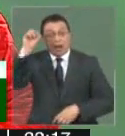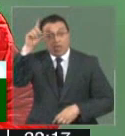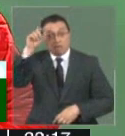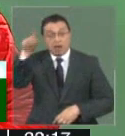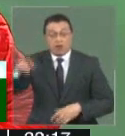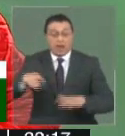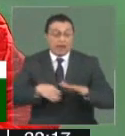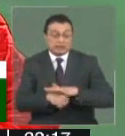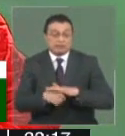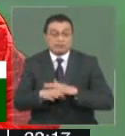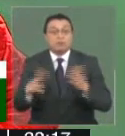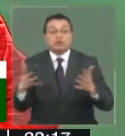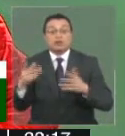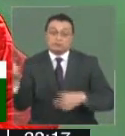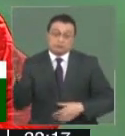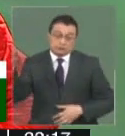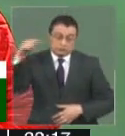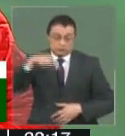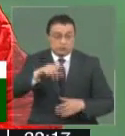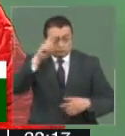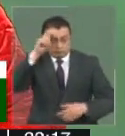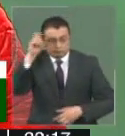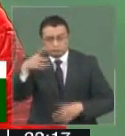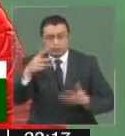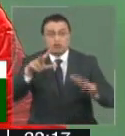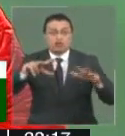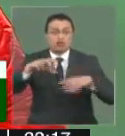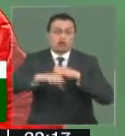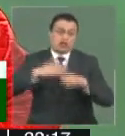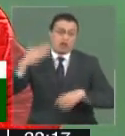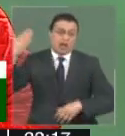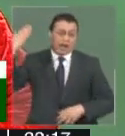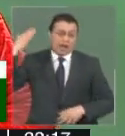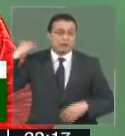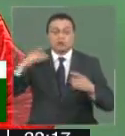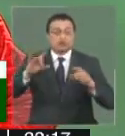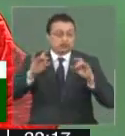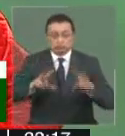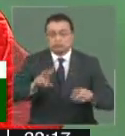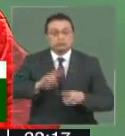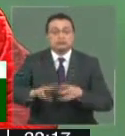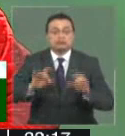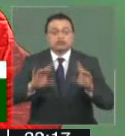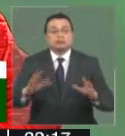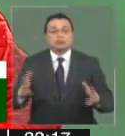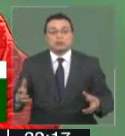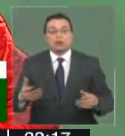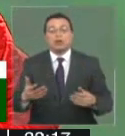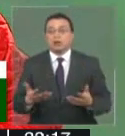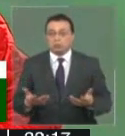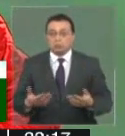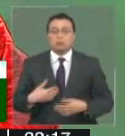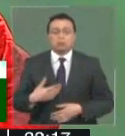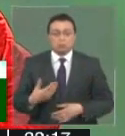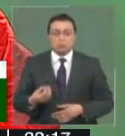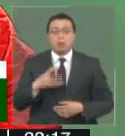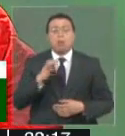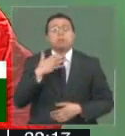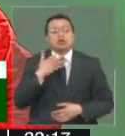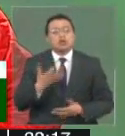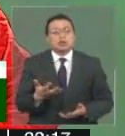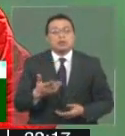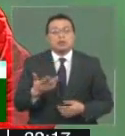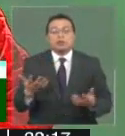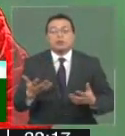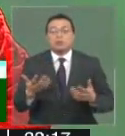hecho accesible desde que hicieron el restaurante. Estoy hablando hace 18 años atrás. Lo construyeron así. Exactamente. Yo le dije nuevamente, ¿por qué?